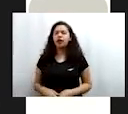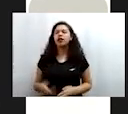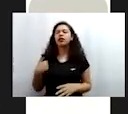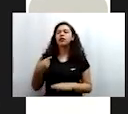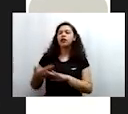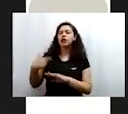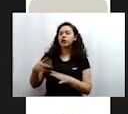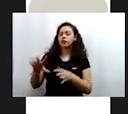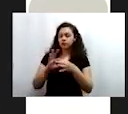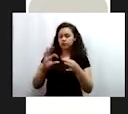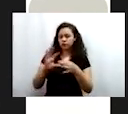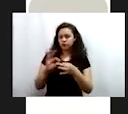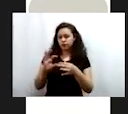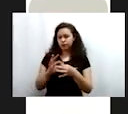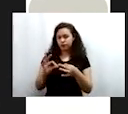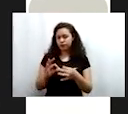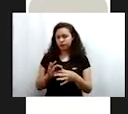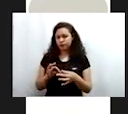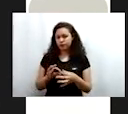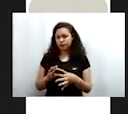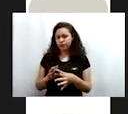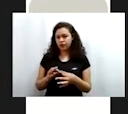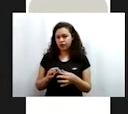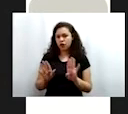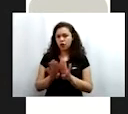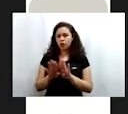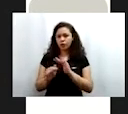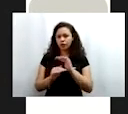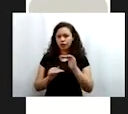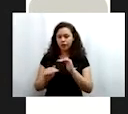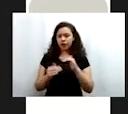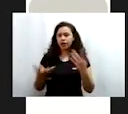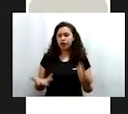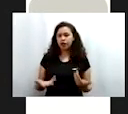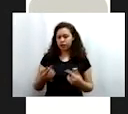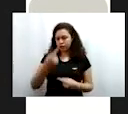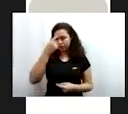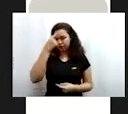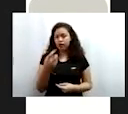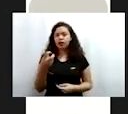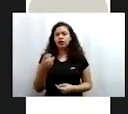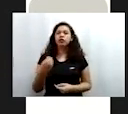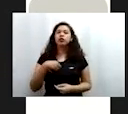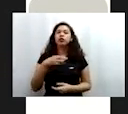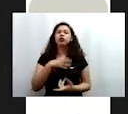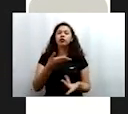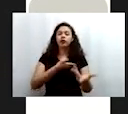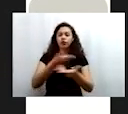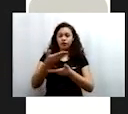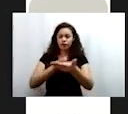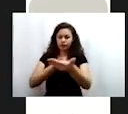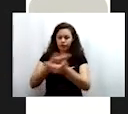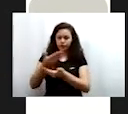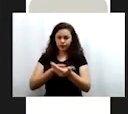mencionando implícitamente, por supuesto, en esto que yo estoy compartiendo con todos ustedes,